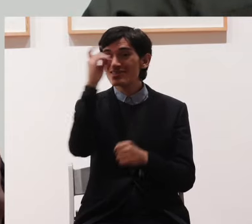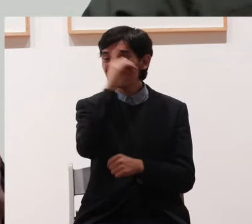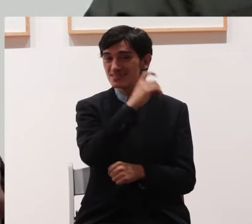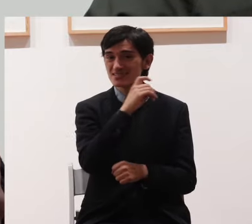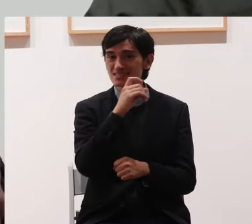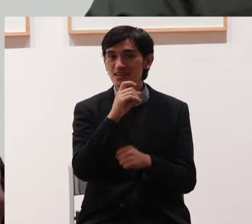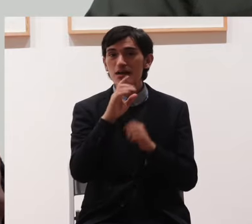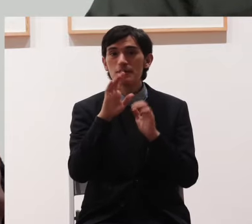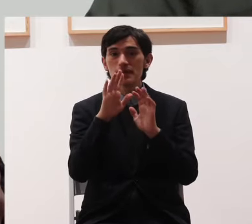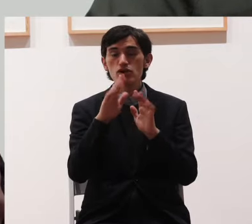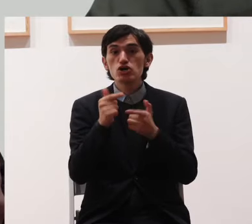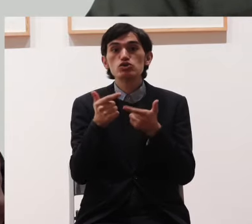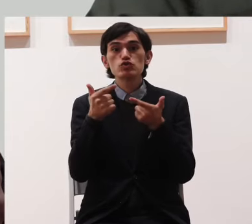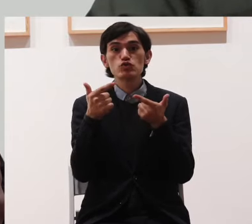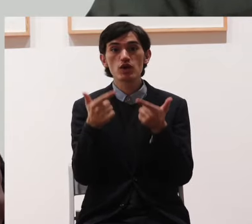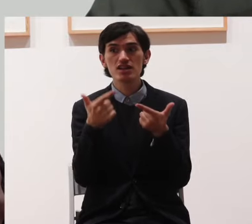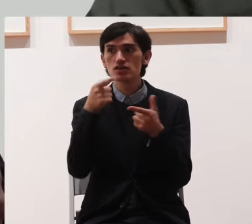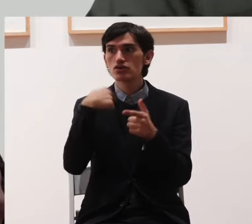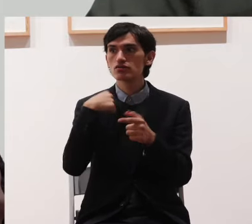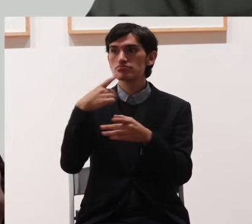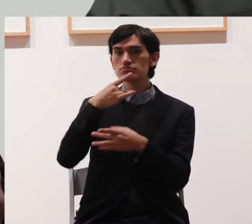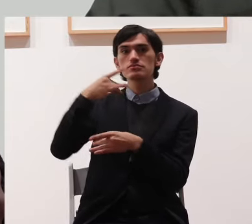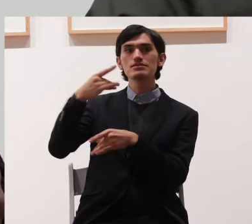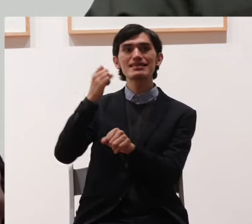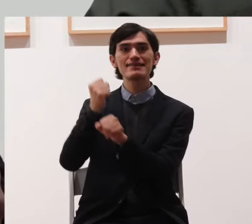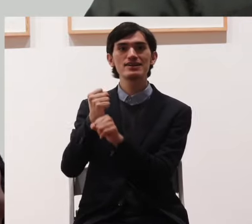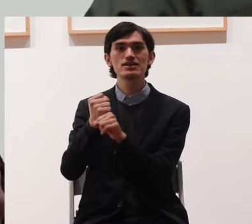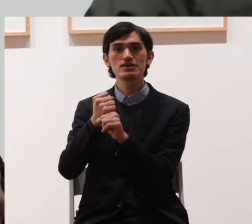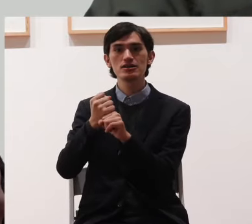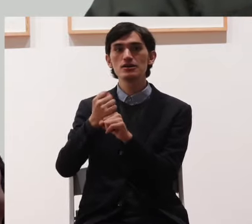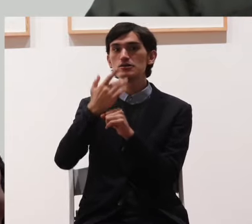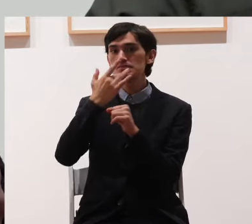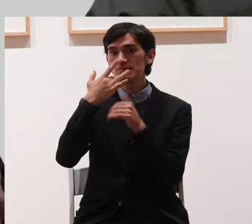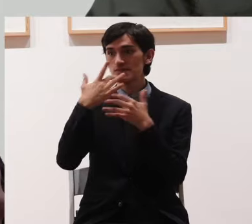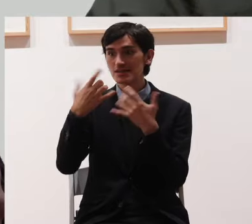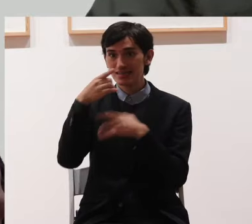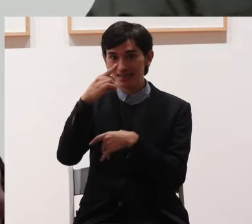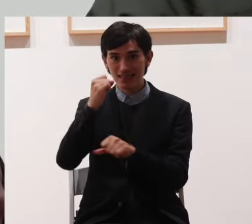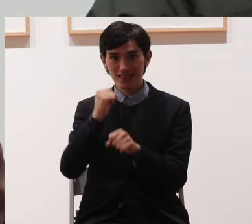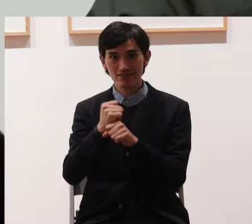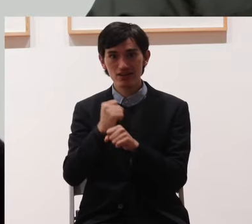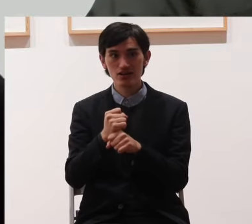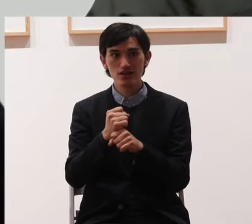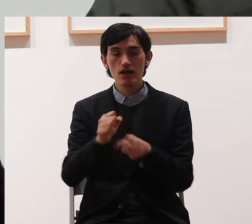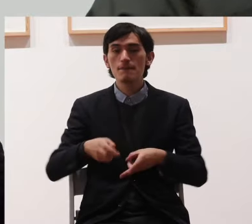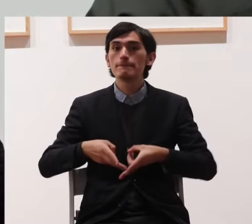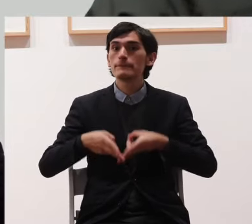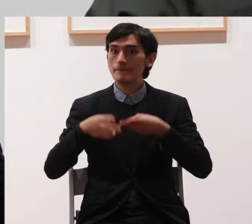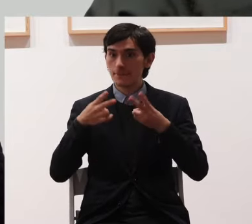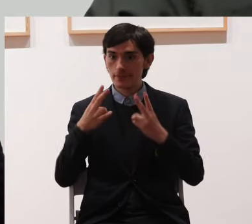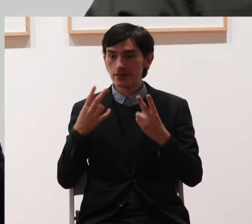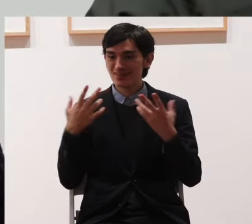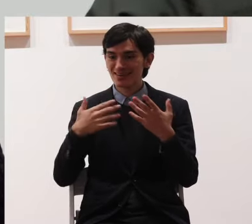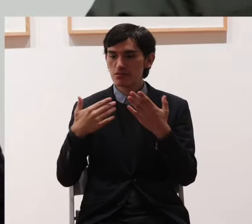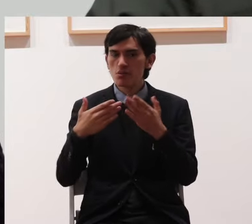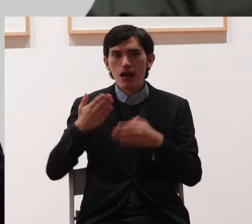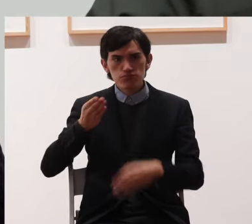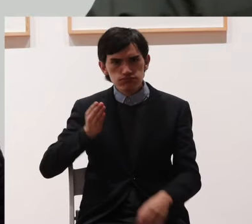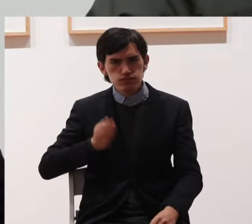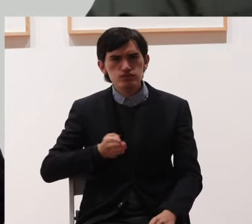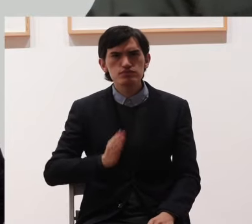fue una suerte enorme de haber tenido este trabajo porque fue un trabajo que me permitió